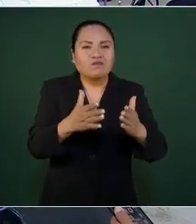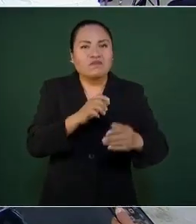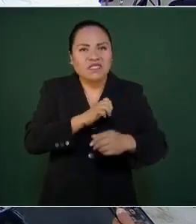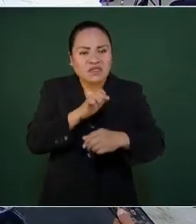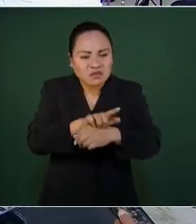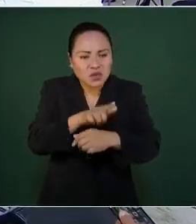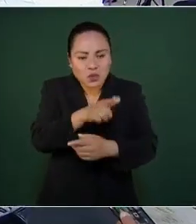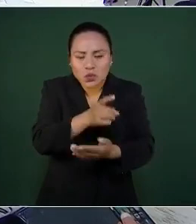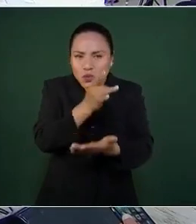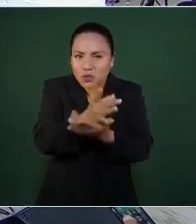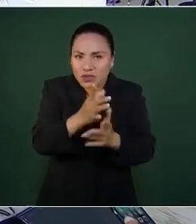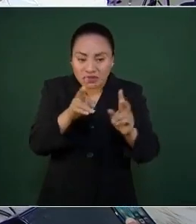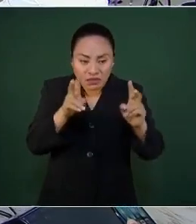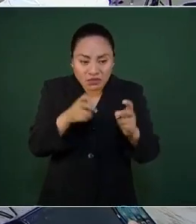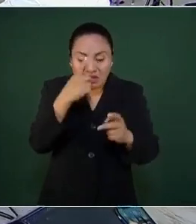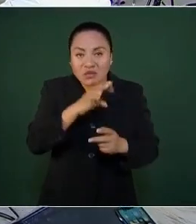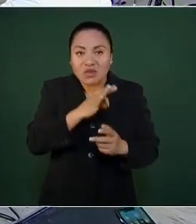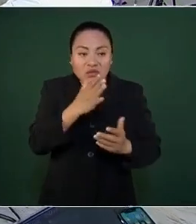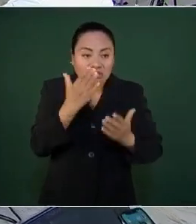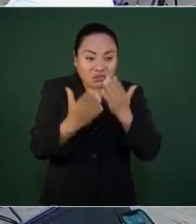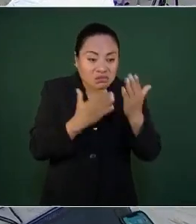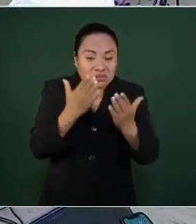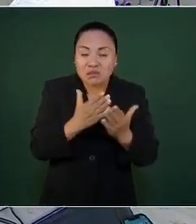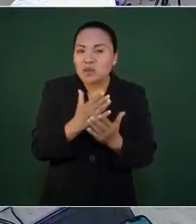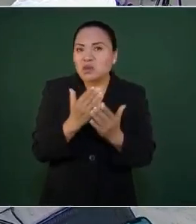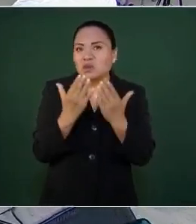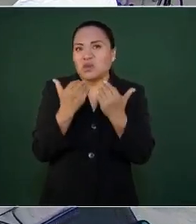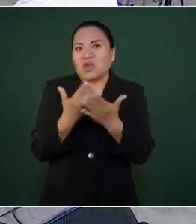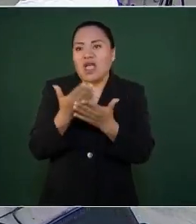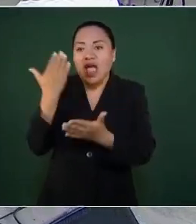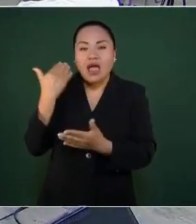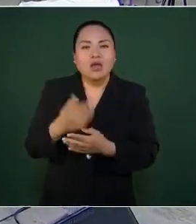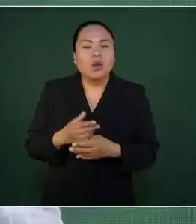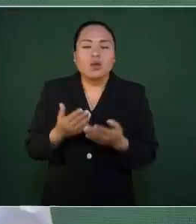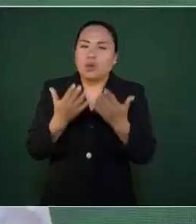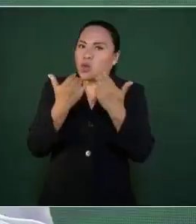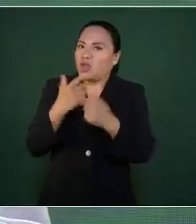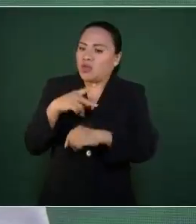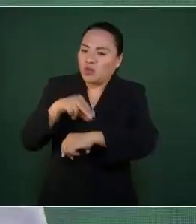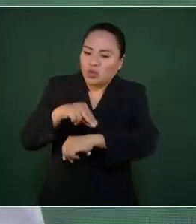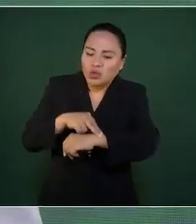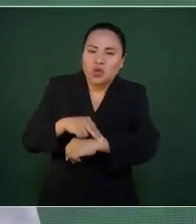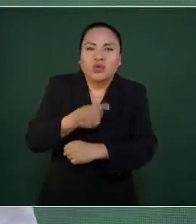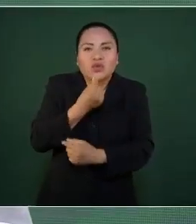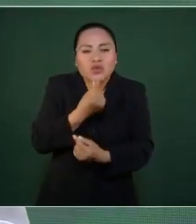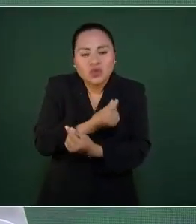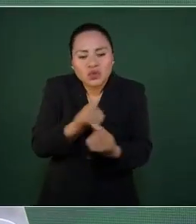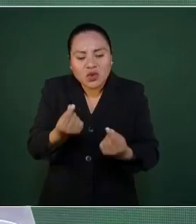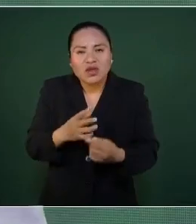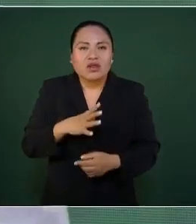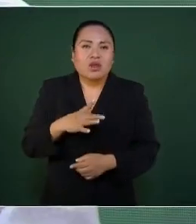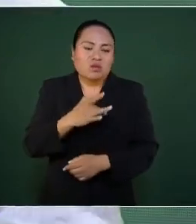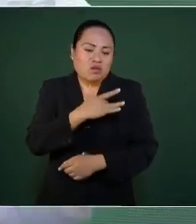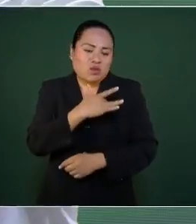y el resultado pues es que no tenemos pediatras, no tenemos cardiólogos